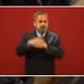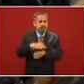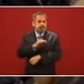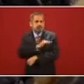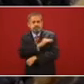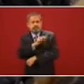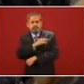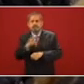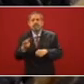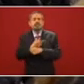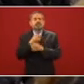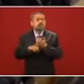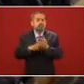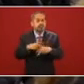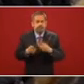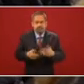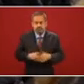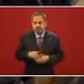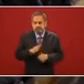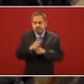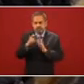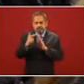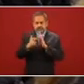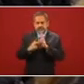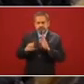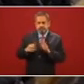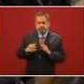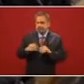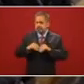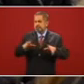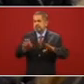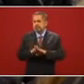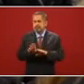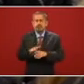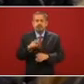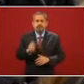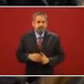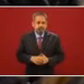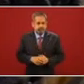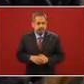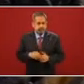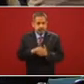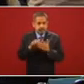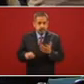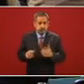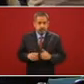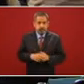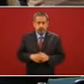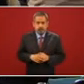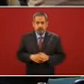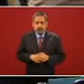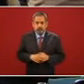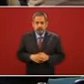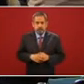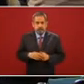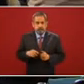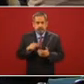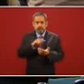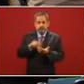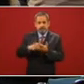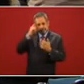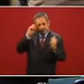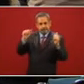¿Y qué van a hacer, por ejemplo? ¿Cuál es el protocolo sanitario? Por ejemplo, donde fue la sede del Vive